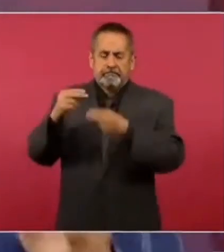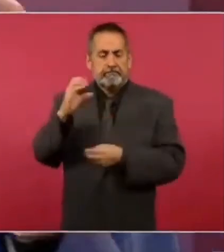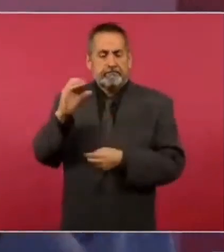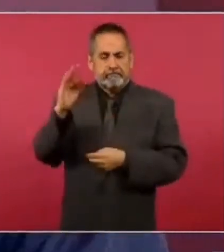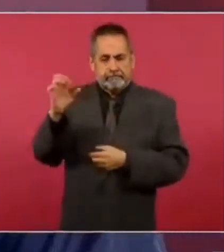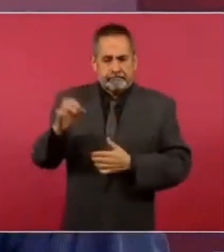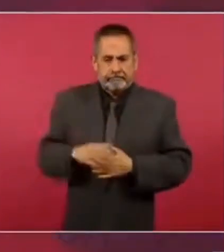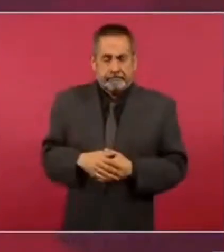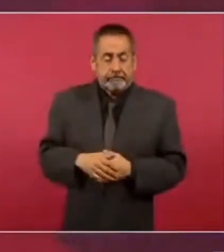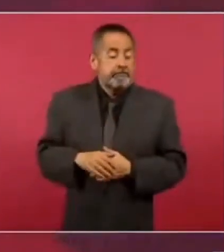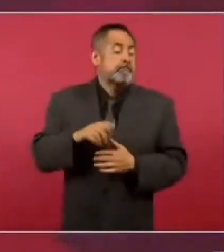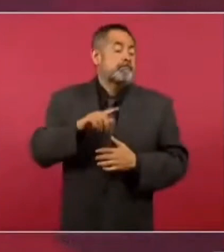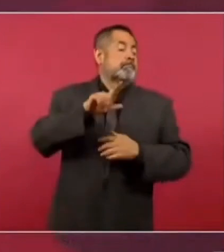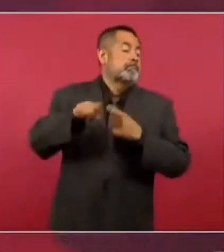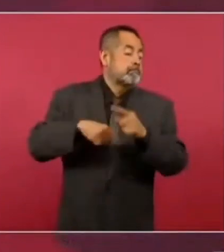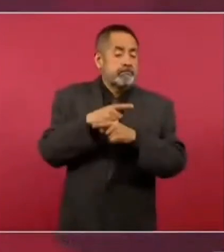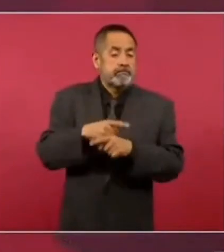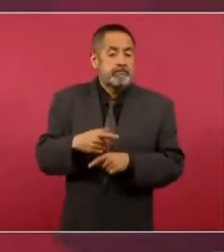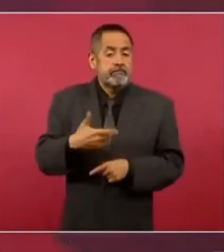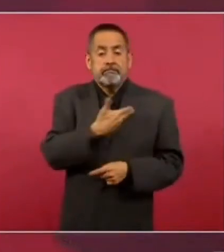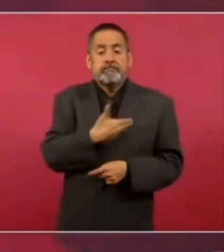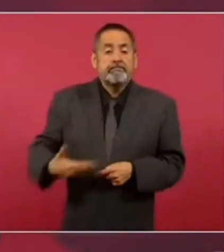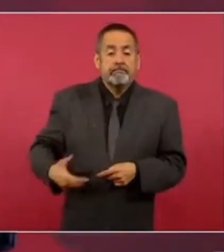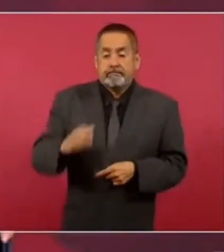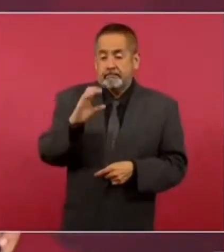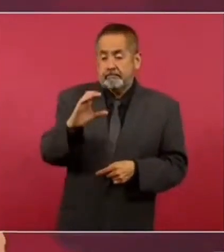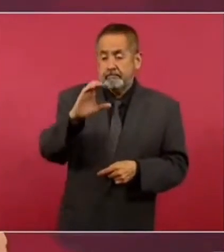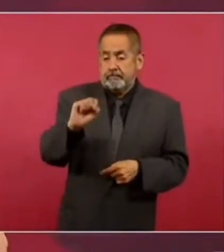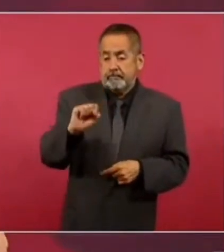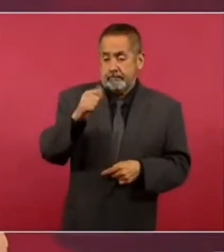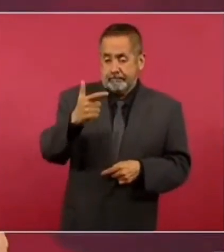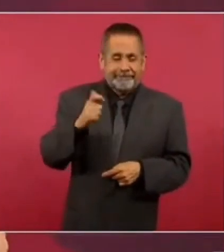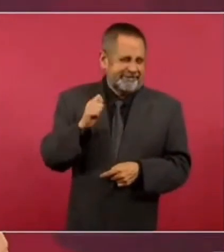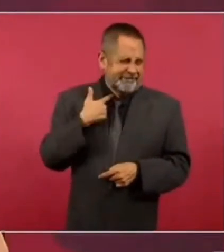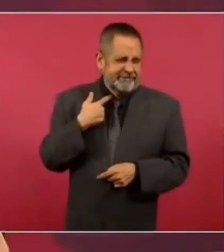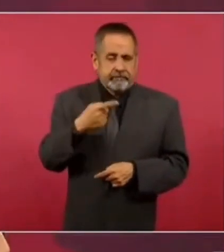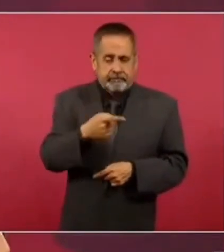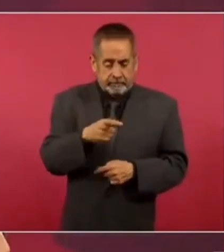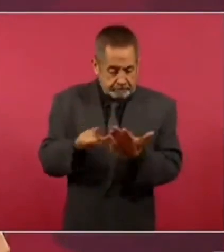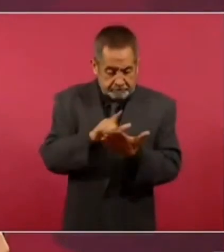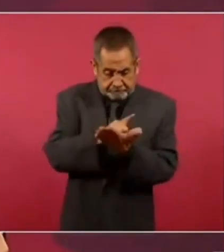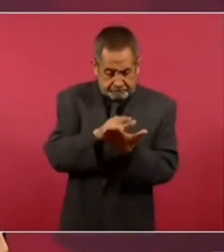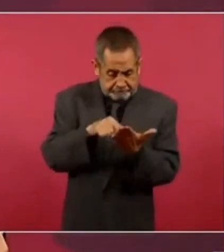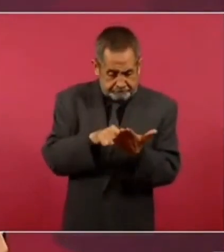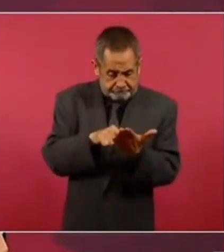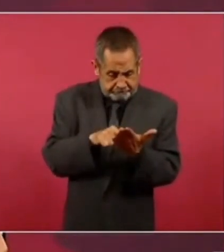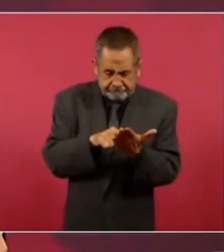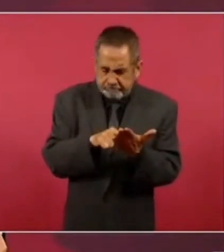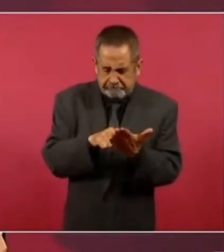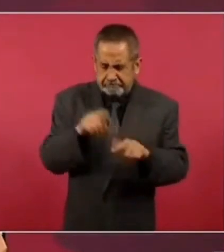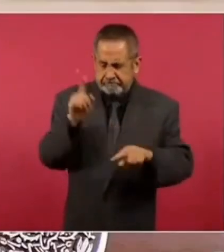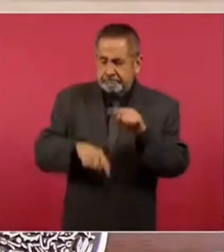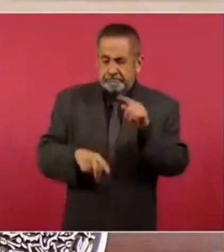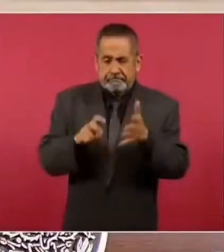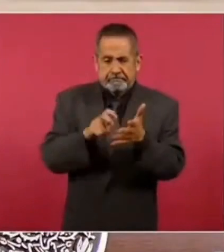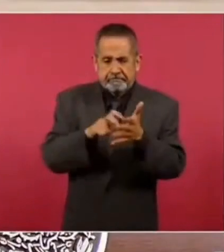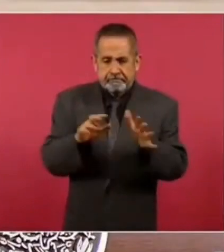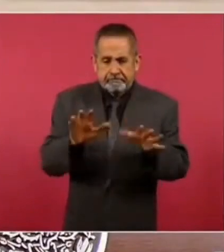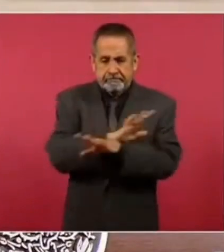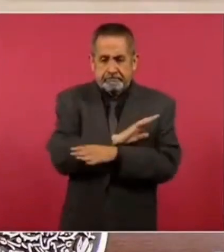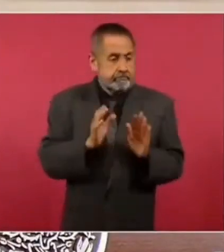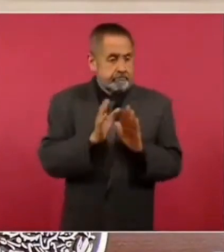Cuando llega Salinas, hace una reforma a una ley secundaria, ni siquiera